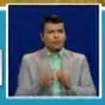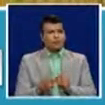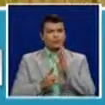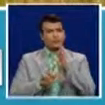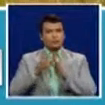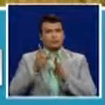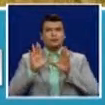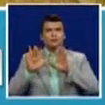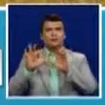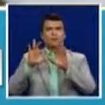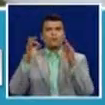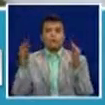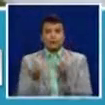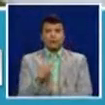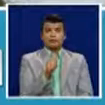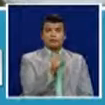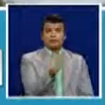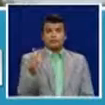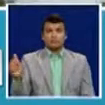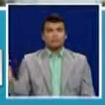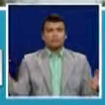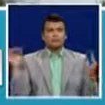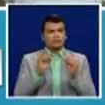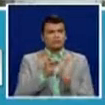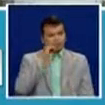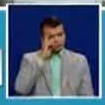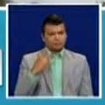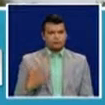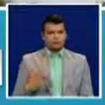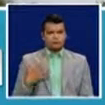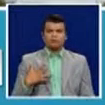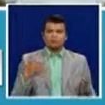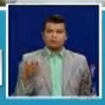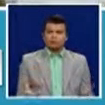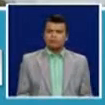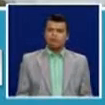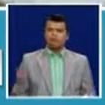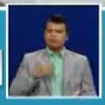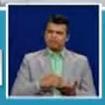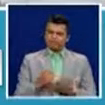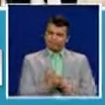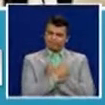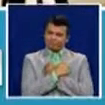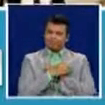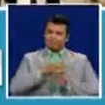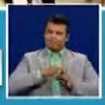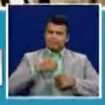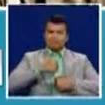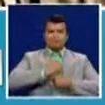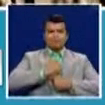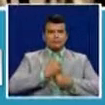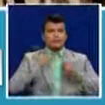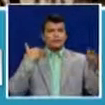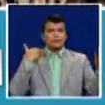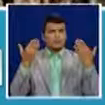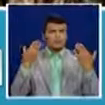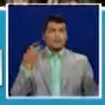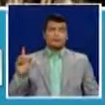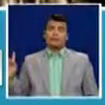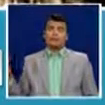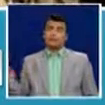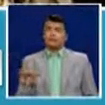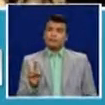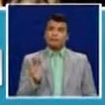ellos y para sus familias. Han empezado a querer nuevamente el campo, ¿sí? Esa labor que hace muchos